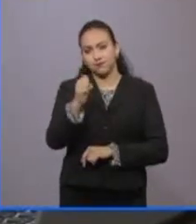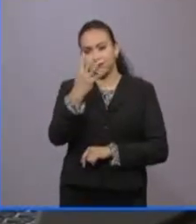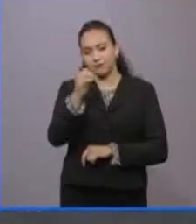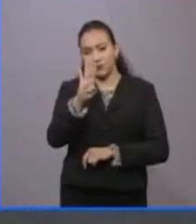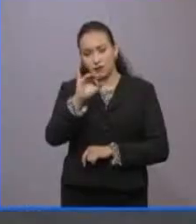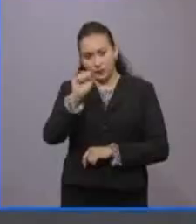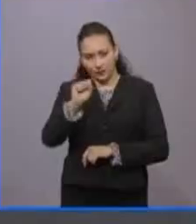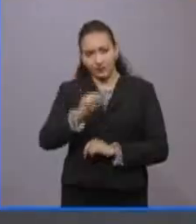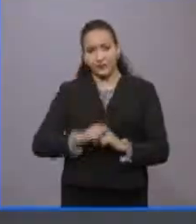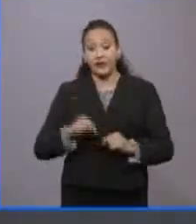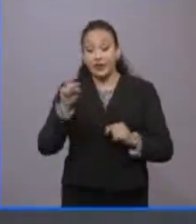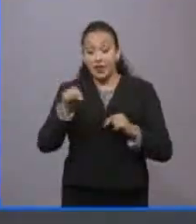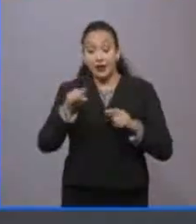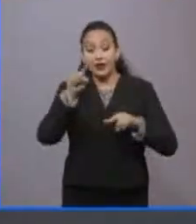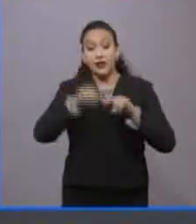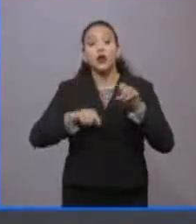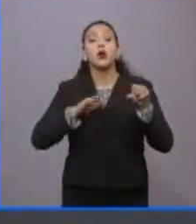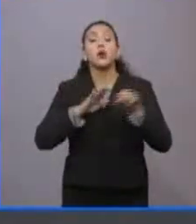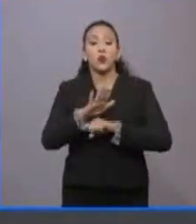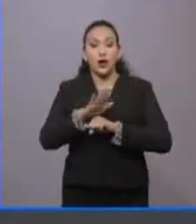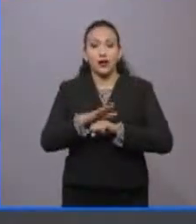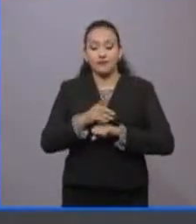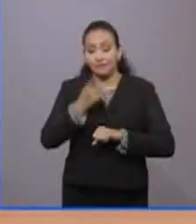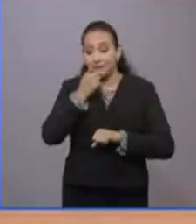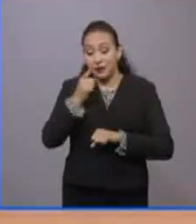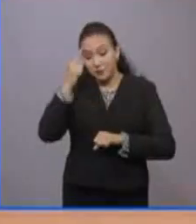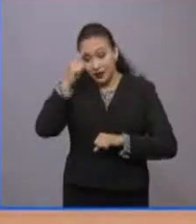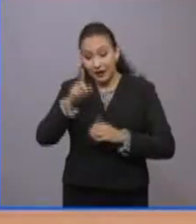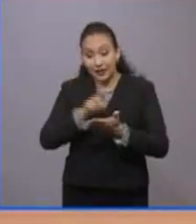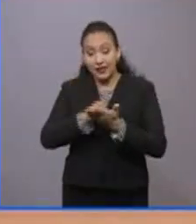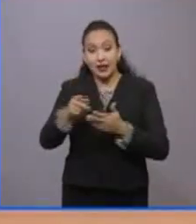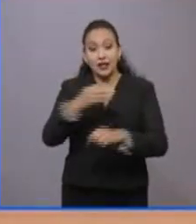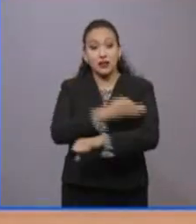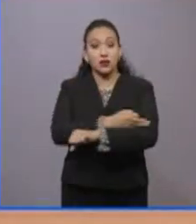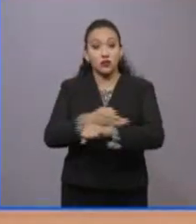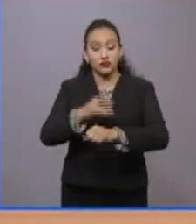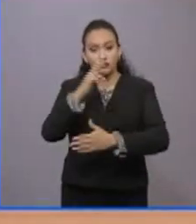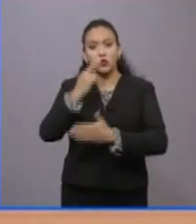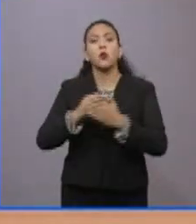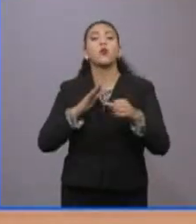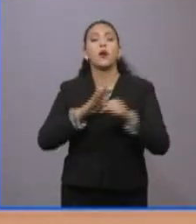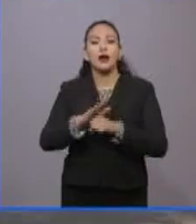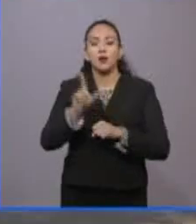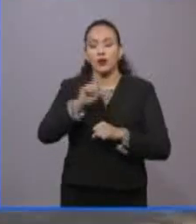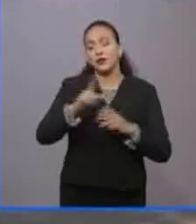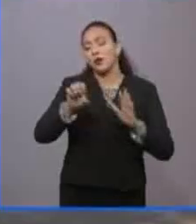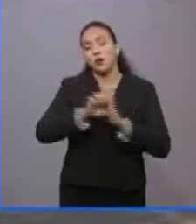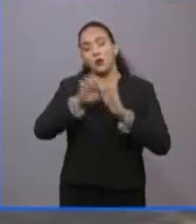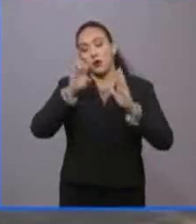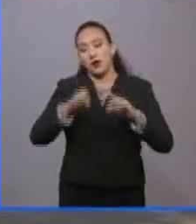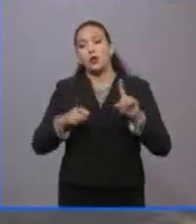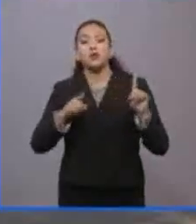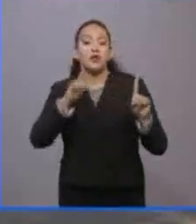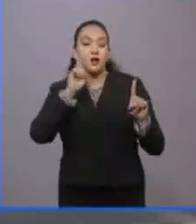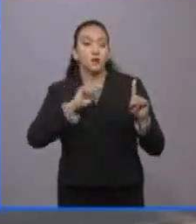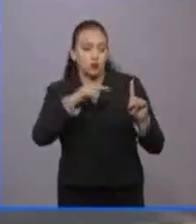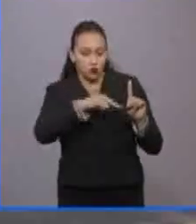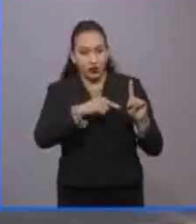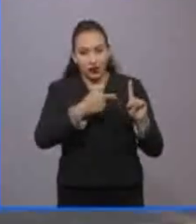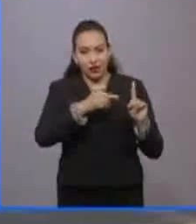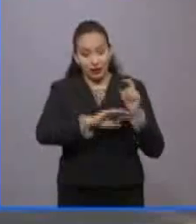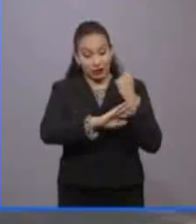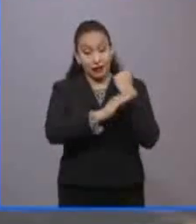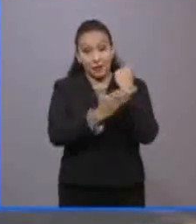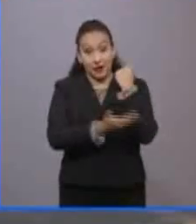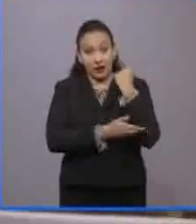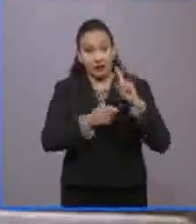bis se eliminó la porción y privación de derechos familiares, que sancionaba el abandono injustificado de una mujer embarazada, lo